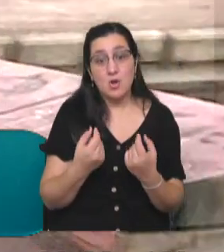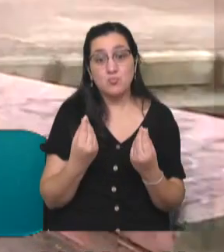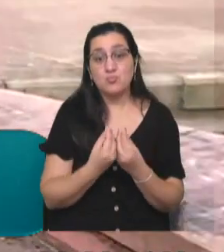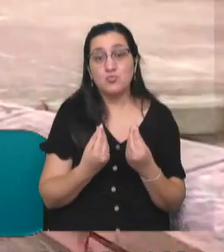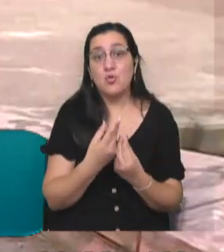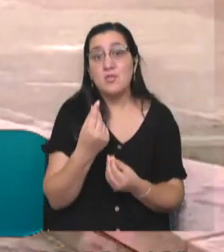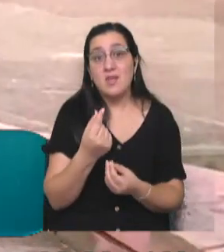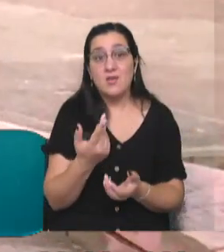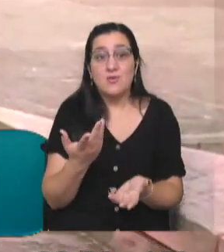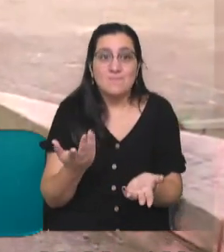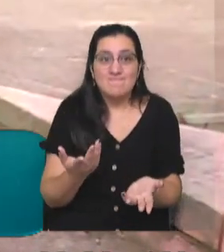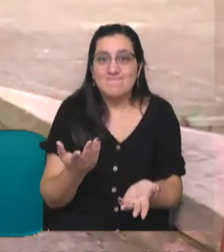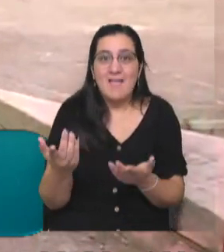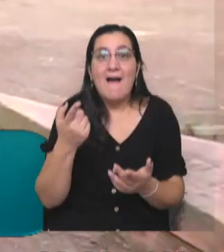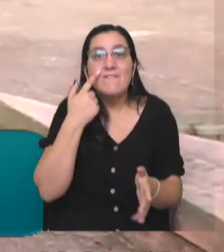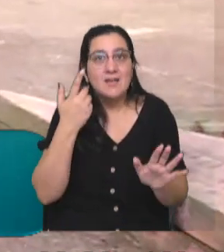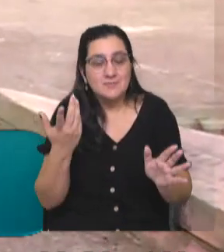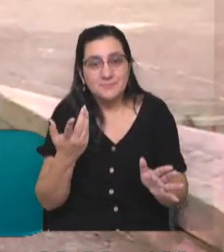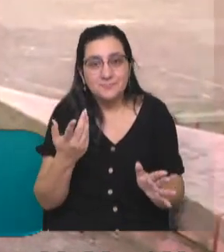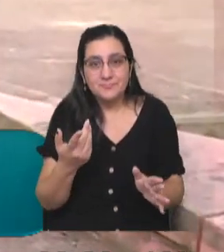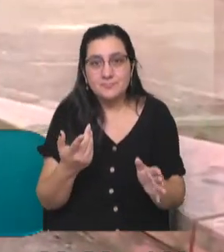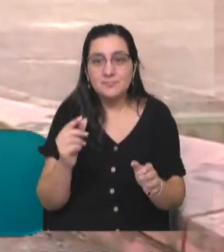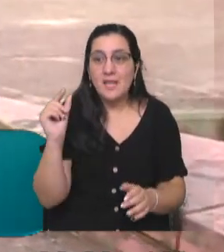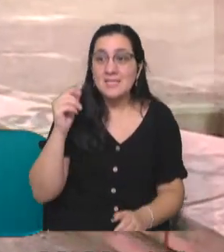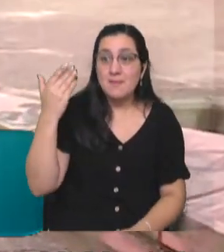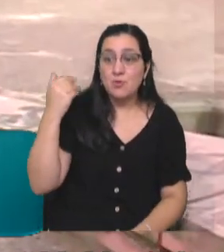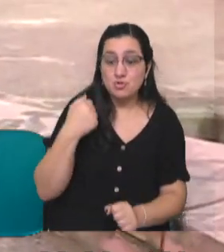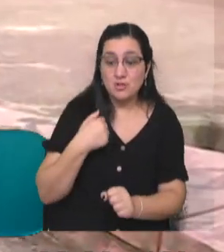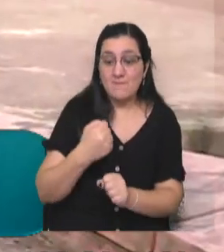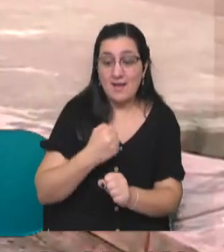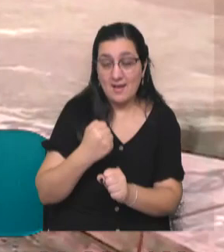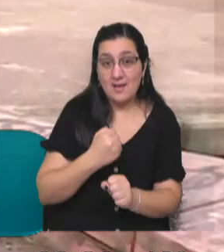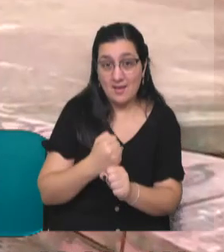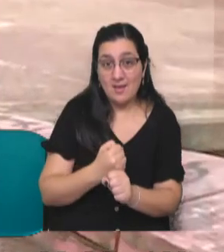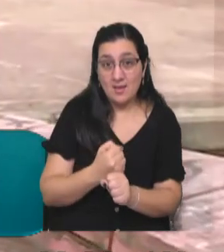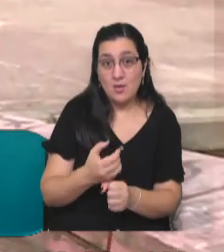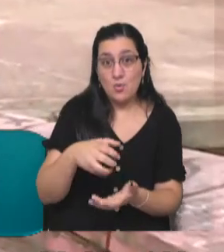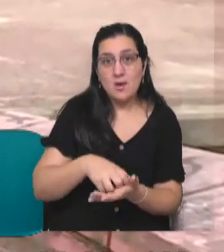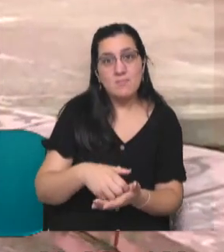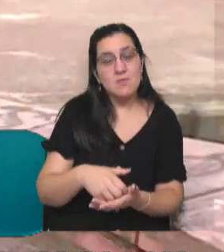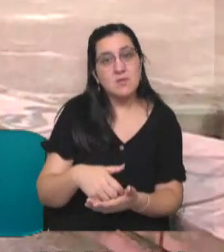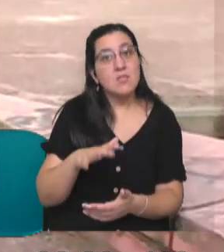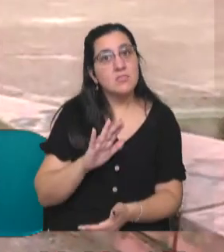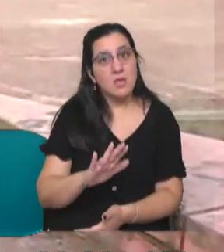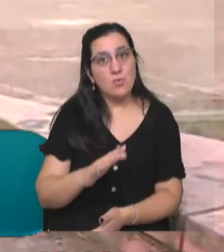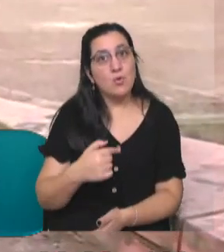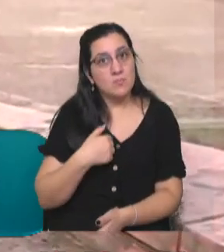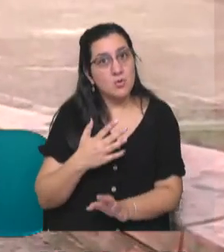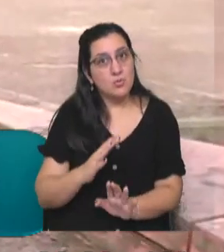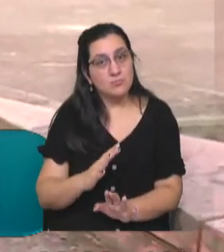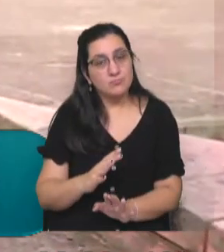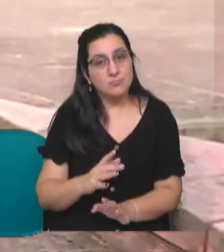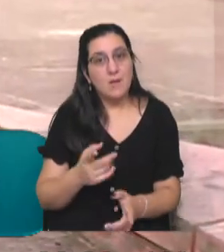sin merecerlo. Es decir, a ver, hasta hace poco trabajé en un medio de comunicación y me deben muchísimo dinero de allí,